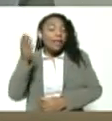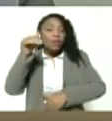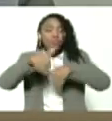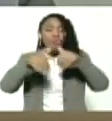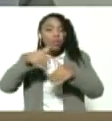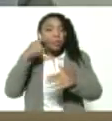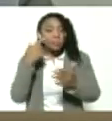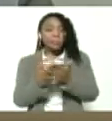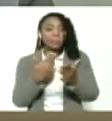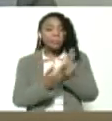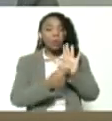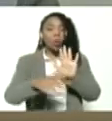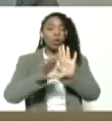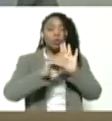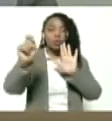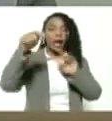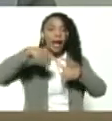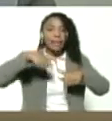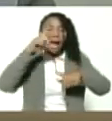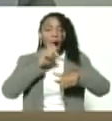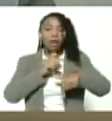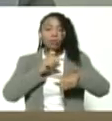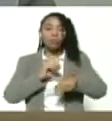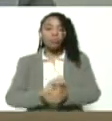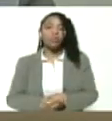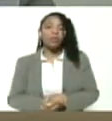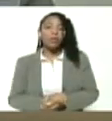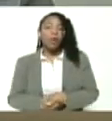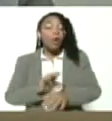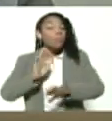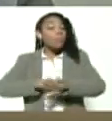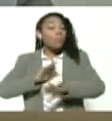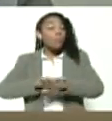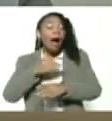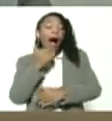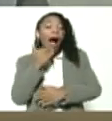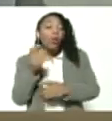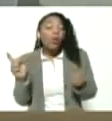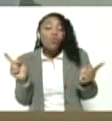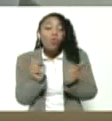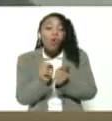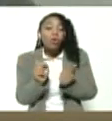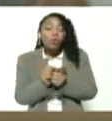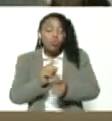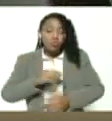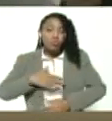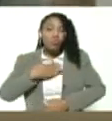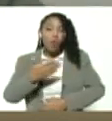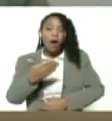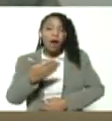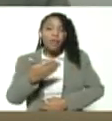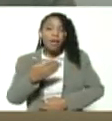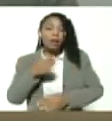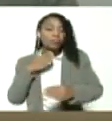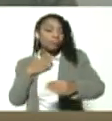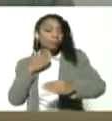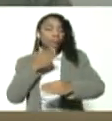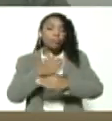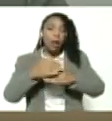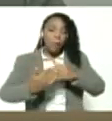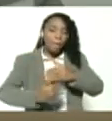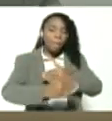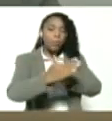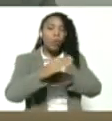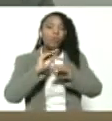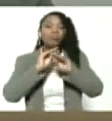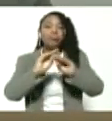previstas constitucionalmente para este año, por lo que aspiramos a que en breve podamos ir adelantando anuncios